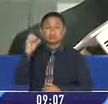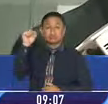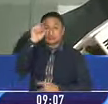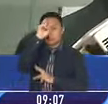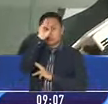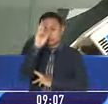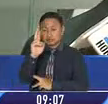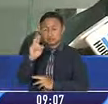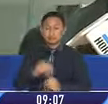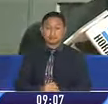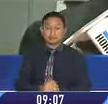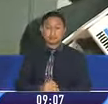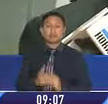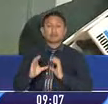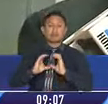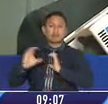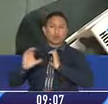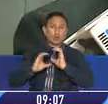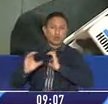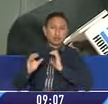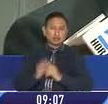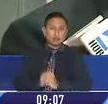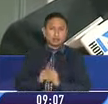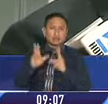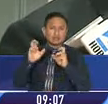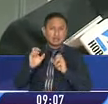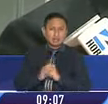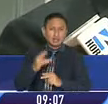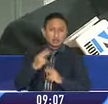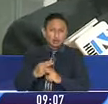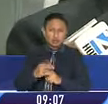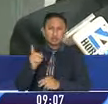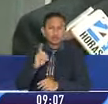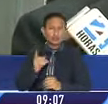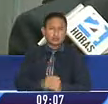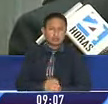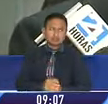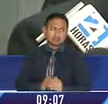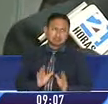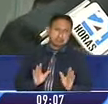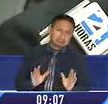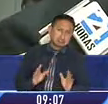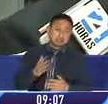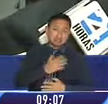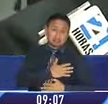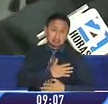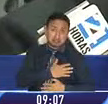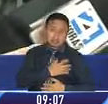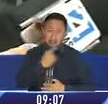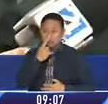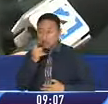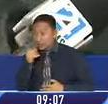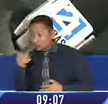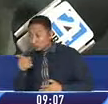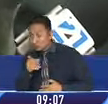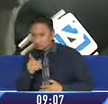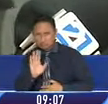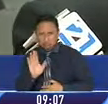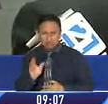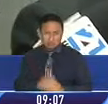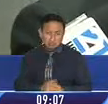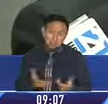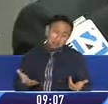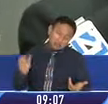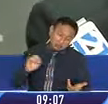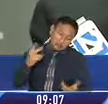Voy a conversar sobre todo, no tanto sobre los nombres, que eso finalmente no es nuestro interés. Obviamente que hay que